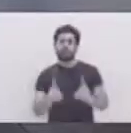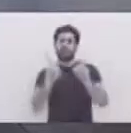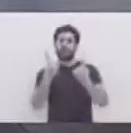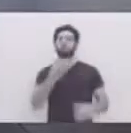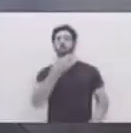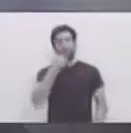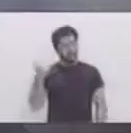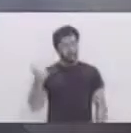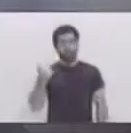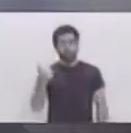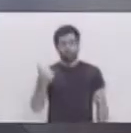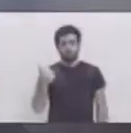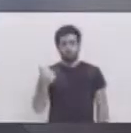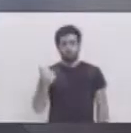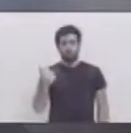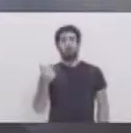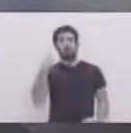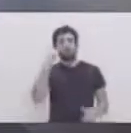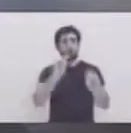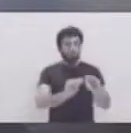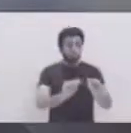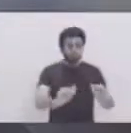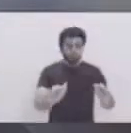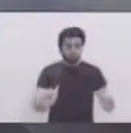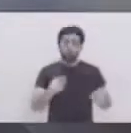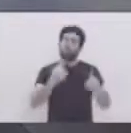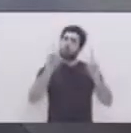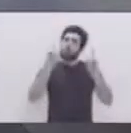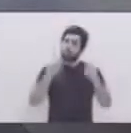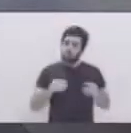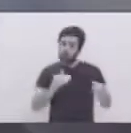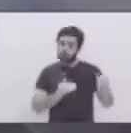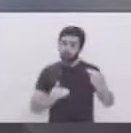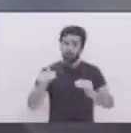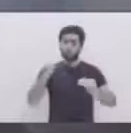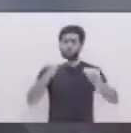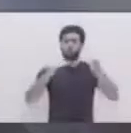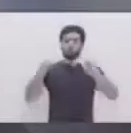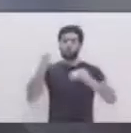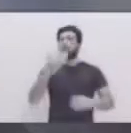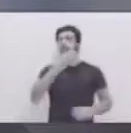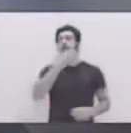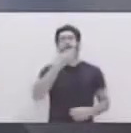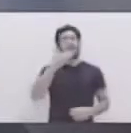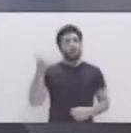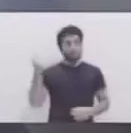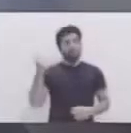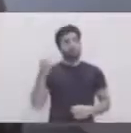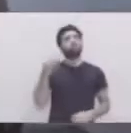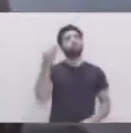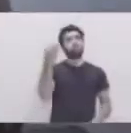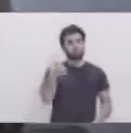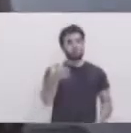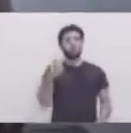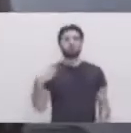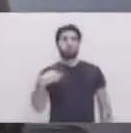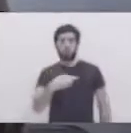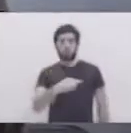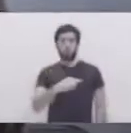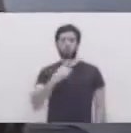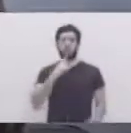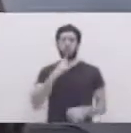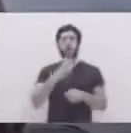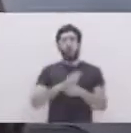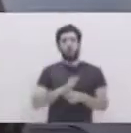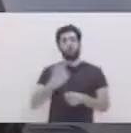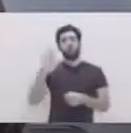su desarrollo integral, porque apostar por nuestros niños es construir un mejor futuro. Tenemos un